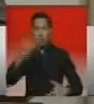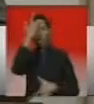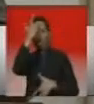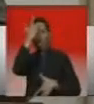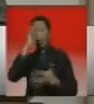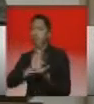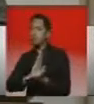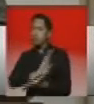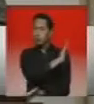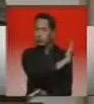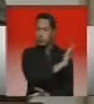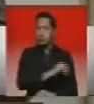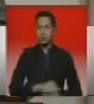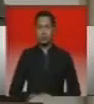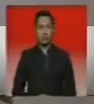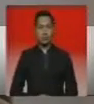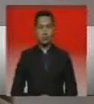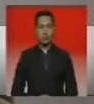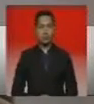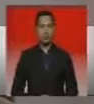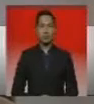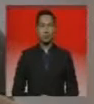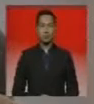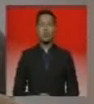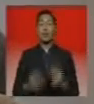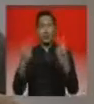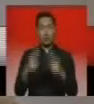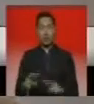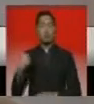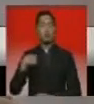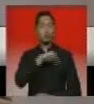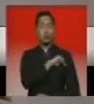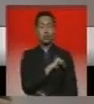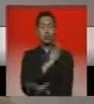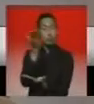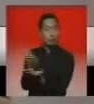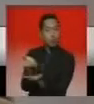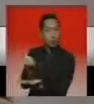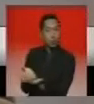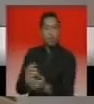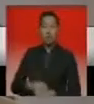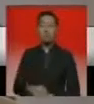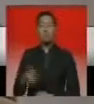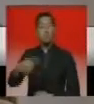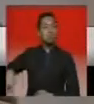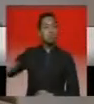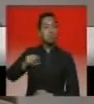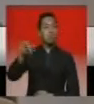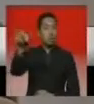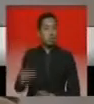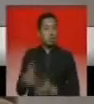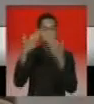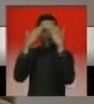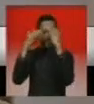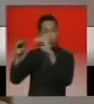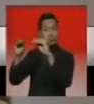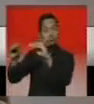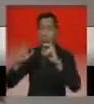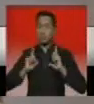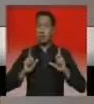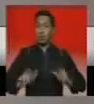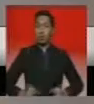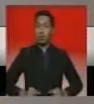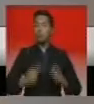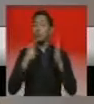para prevenir malcrecimiento. Se viene planteando y plasmando paralelamente a lo que se quiere como Ministerio Saludable. Un ejemplo, el tema